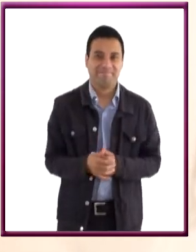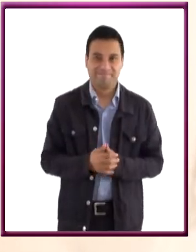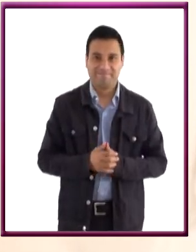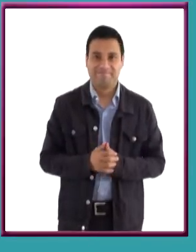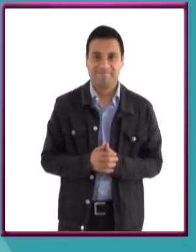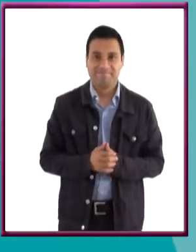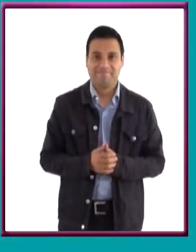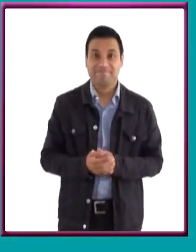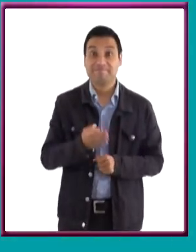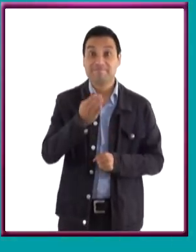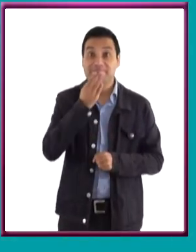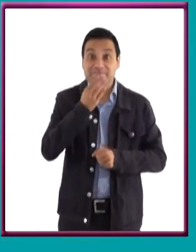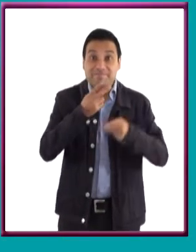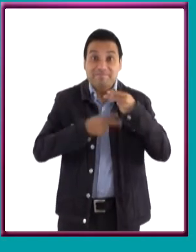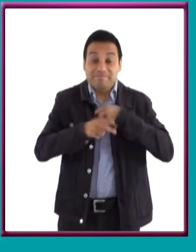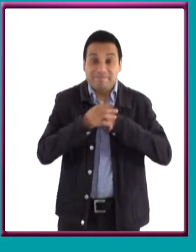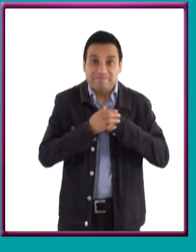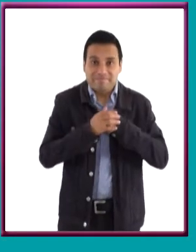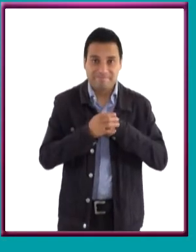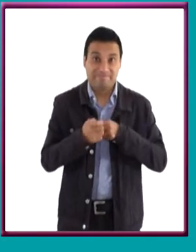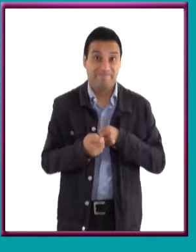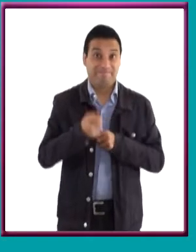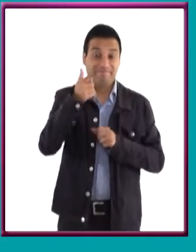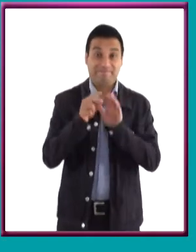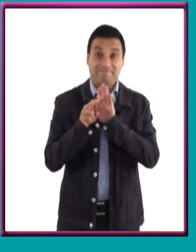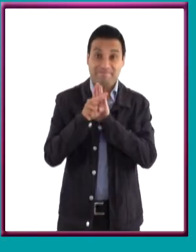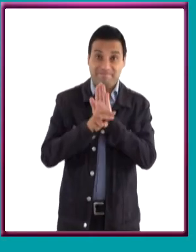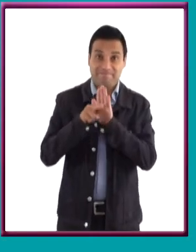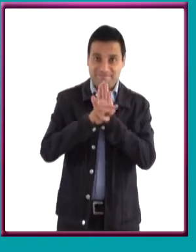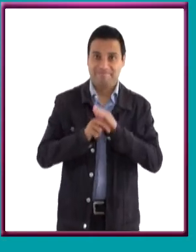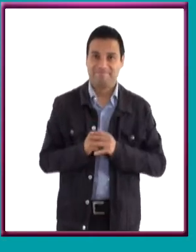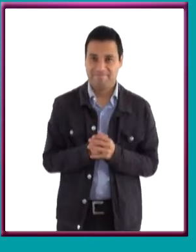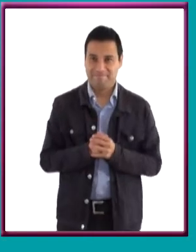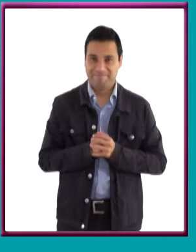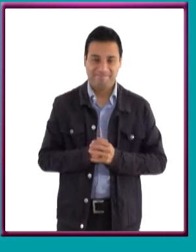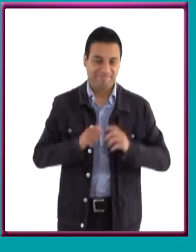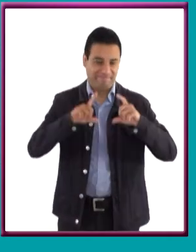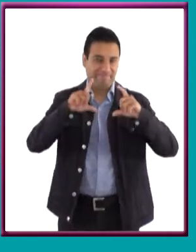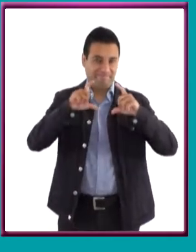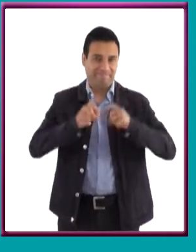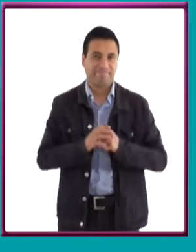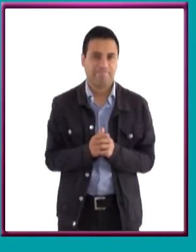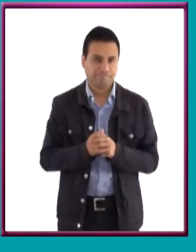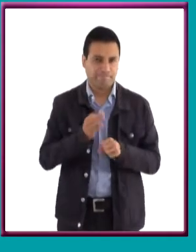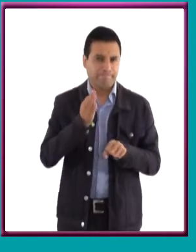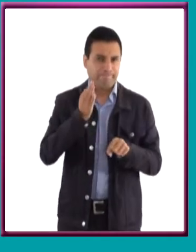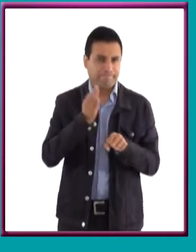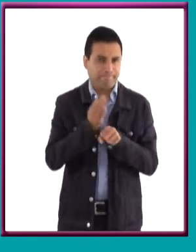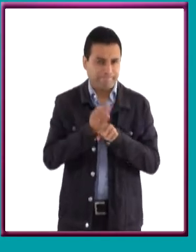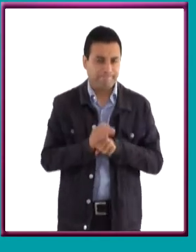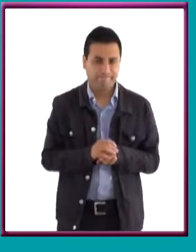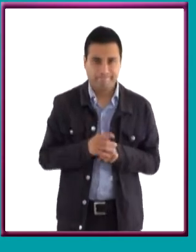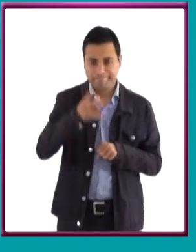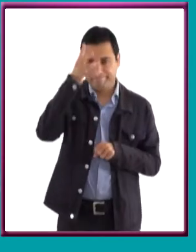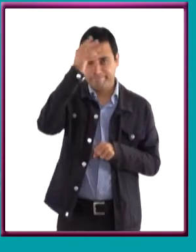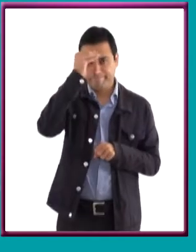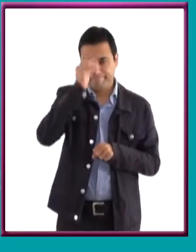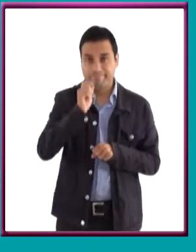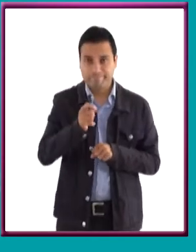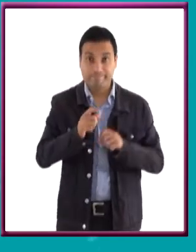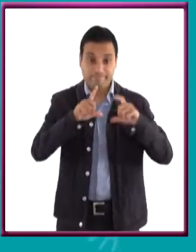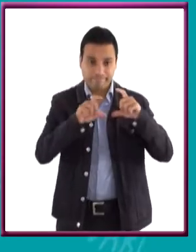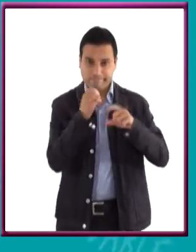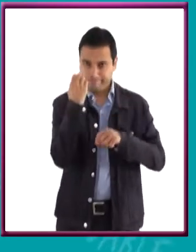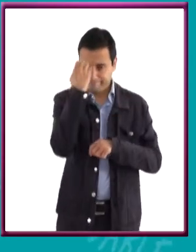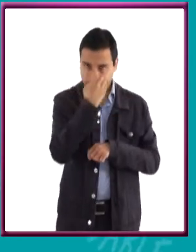provoca. Bienvenidas y bienvenidos a la primera cápsula de Fotográfica TV. En esta serie te invito a que aprendamos a